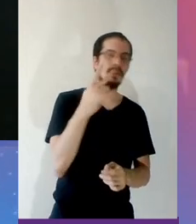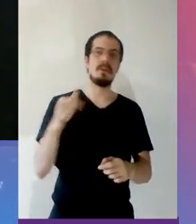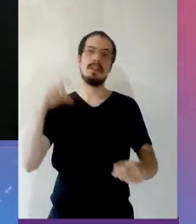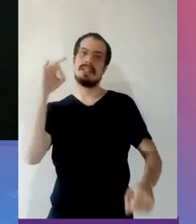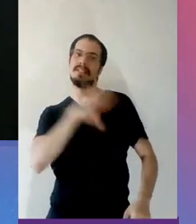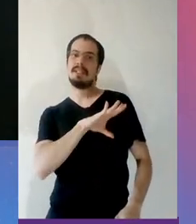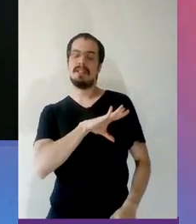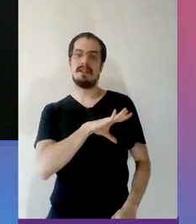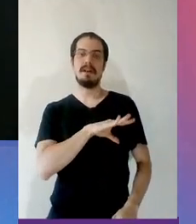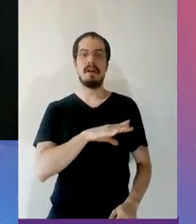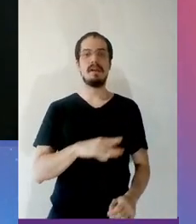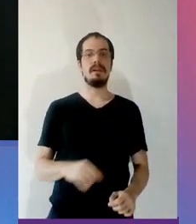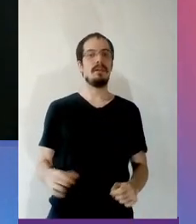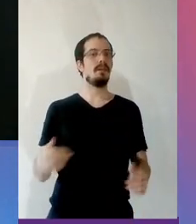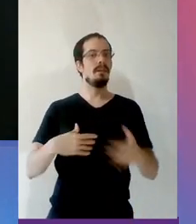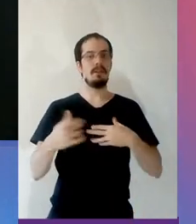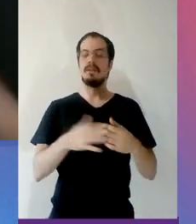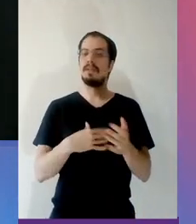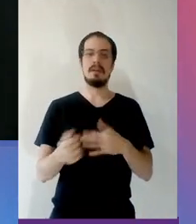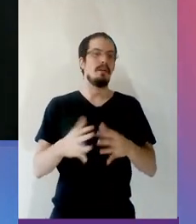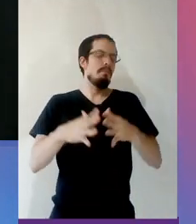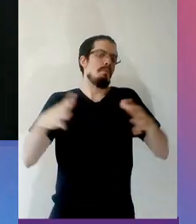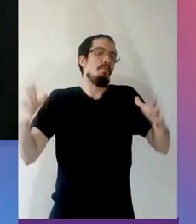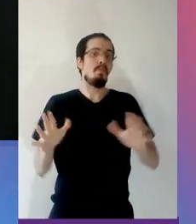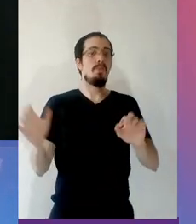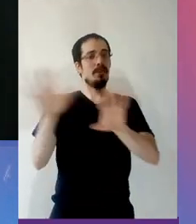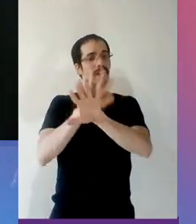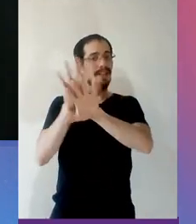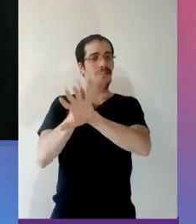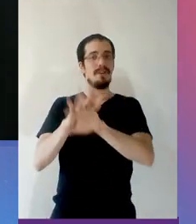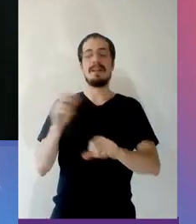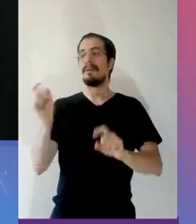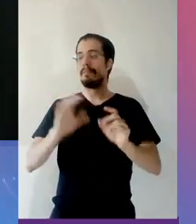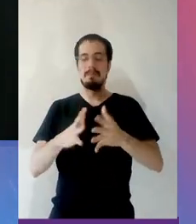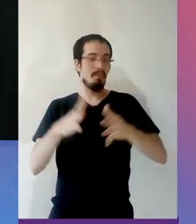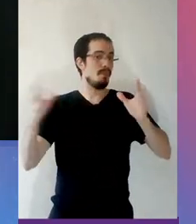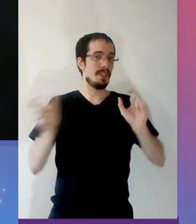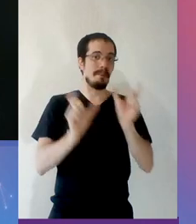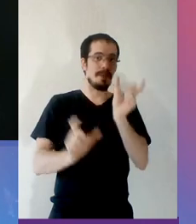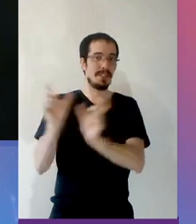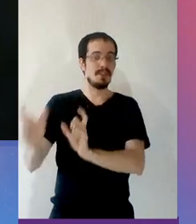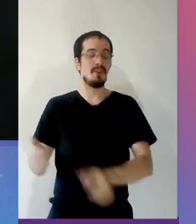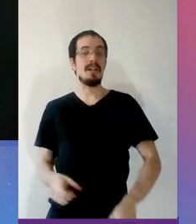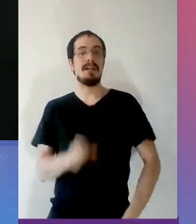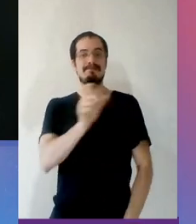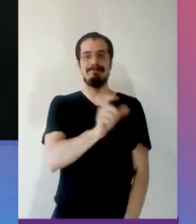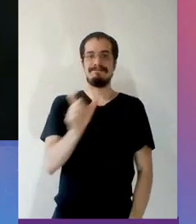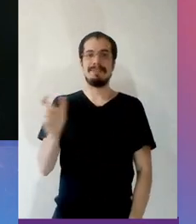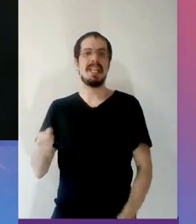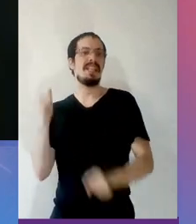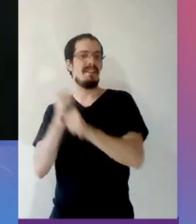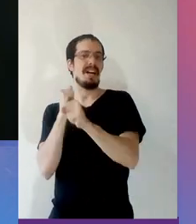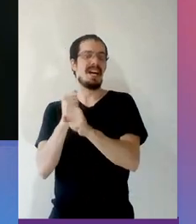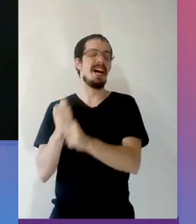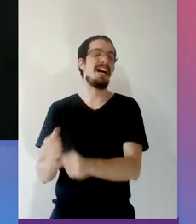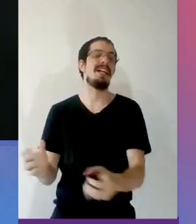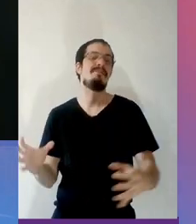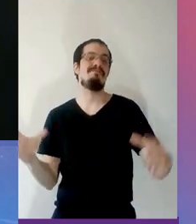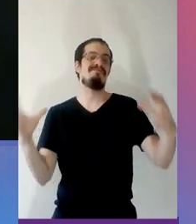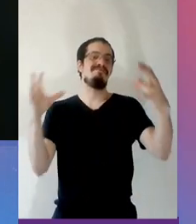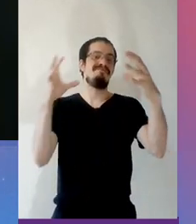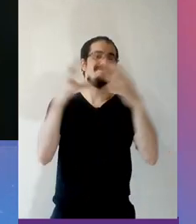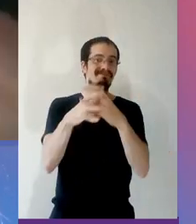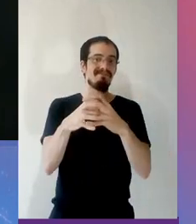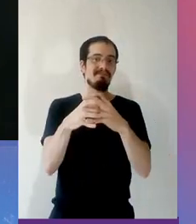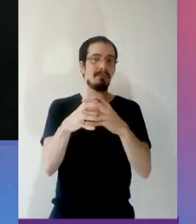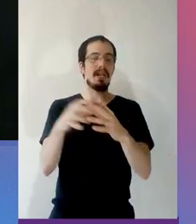muchos actores y muchos sectores vamos a tener que trabajar juntos para poder no solamente juntar los recursos,